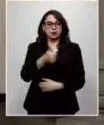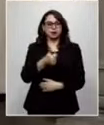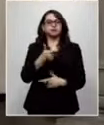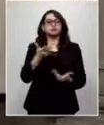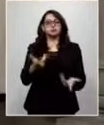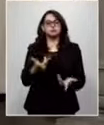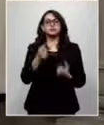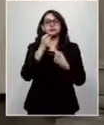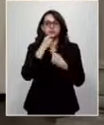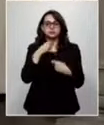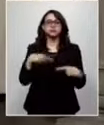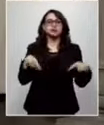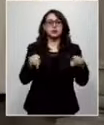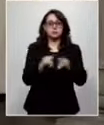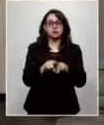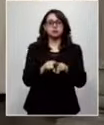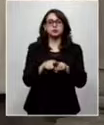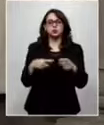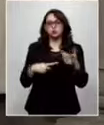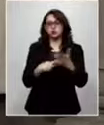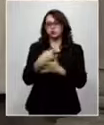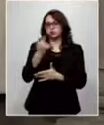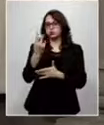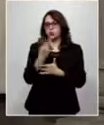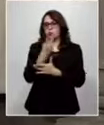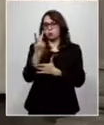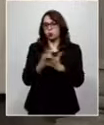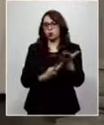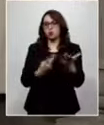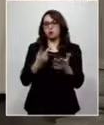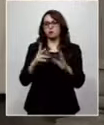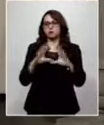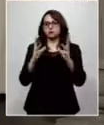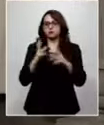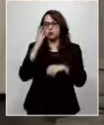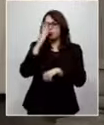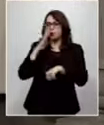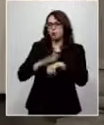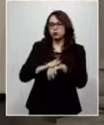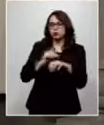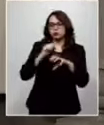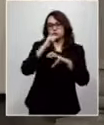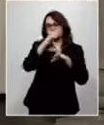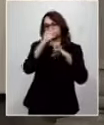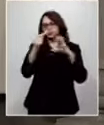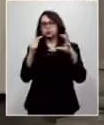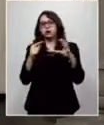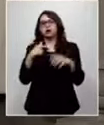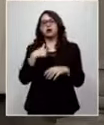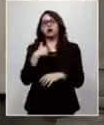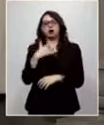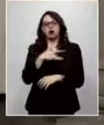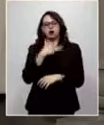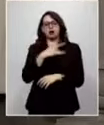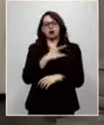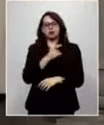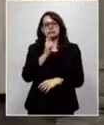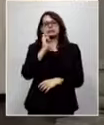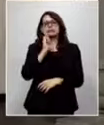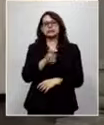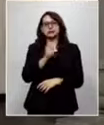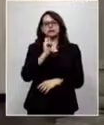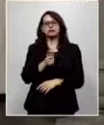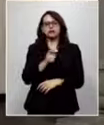como también colaborando con este programa que tienen ustedes de Memoria del Mundo, pude conocer más a detalle en qué